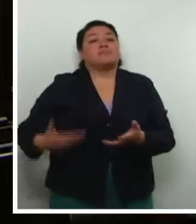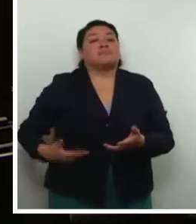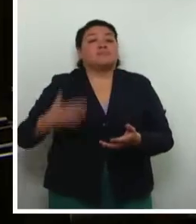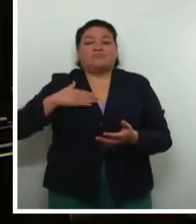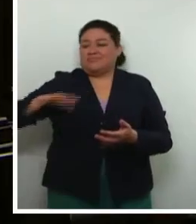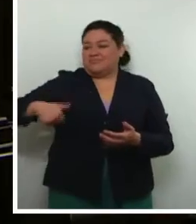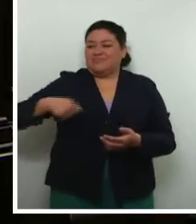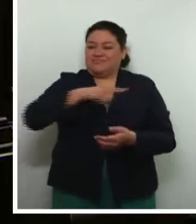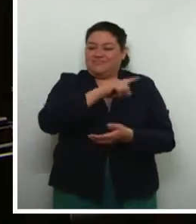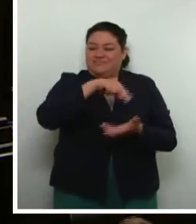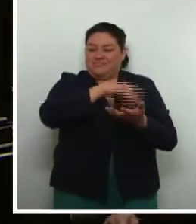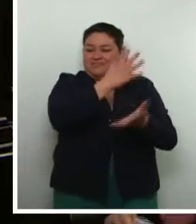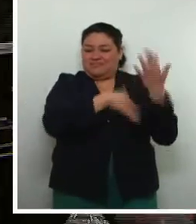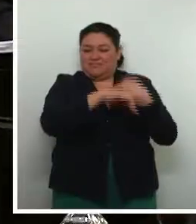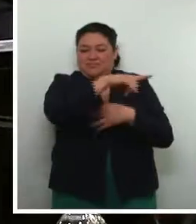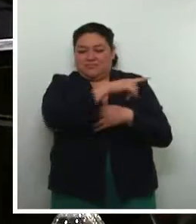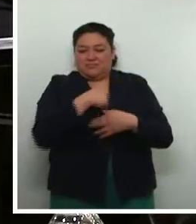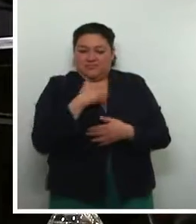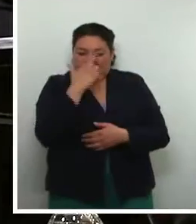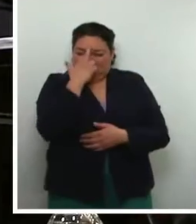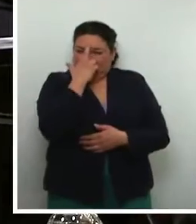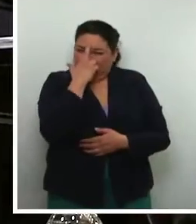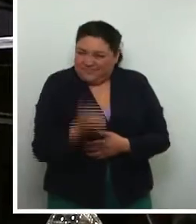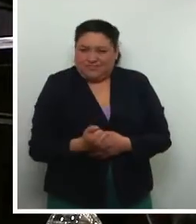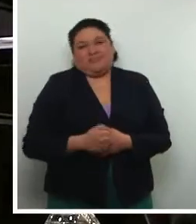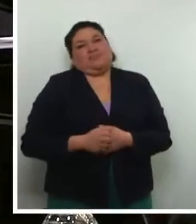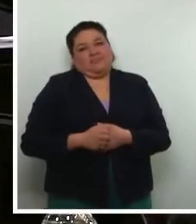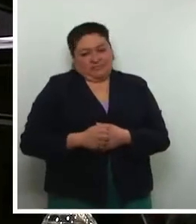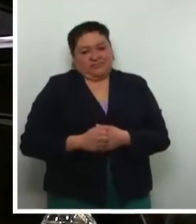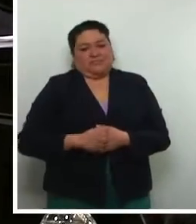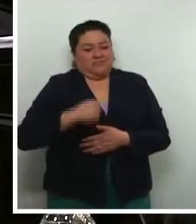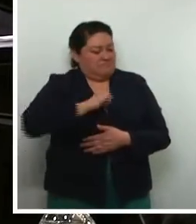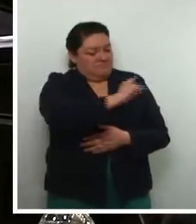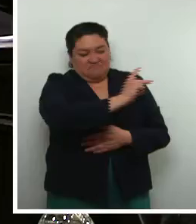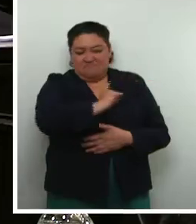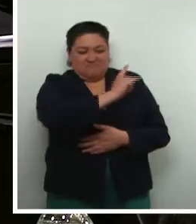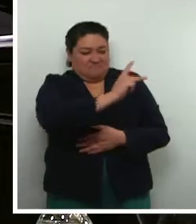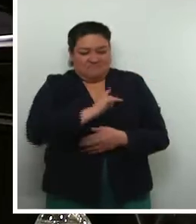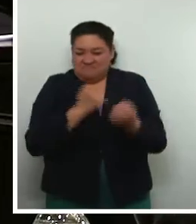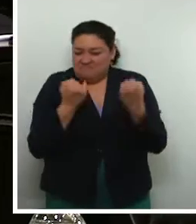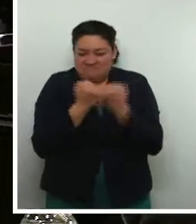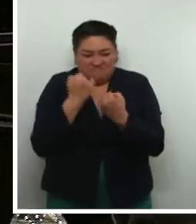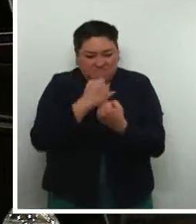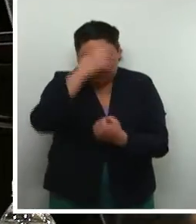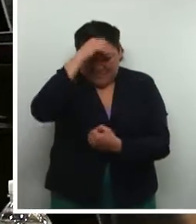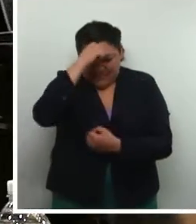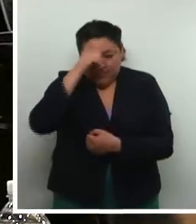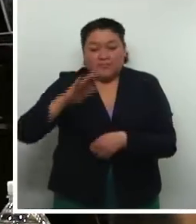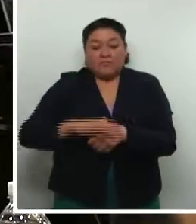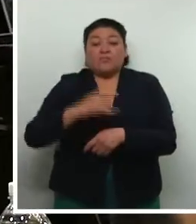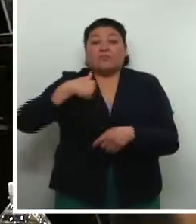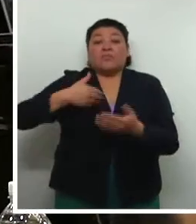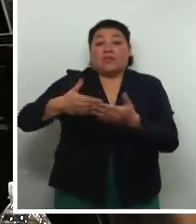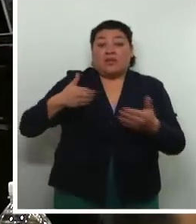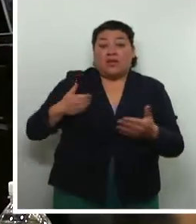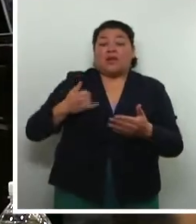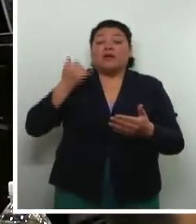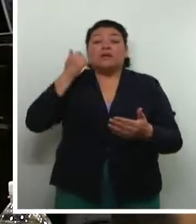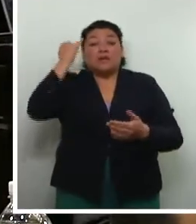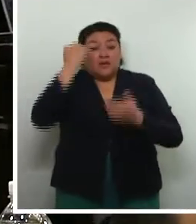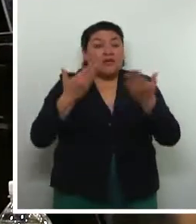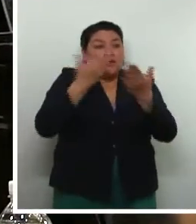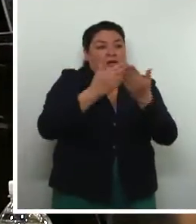me antecedió en el uso de la palabra tiene totalmente la razón. Yo estoy totalmente de acuerdo. Se hizo un esfuerzo para retirar el mayor número